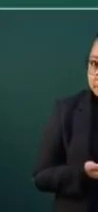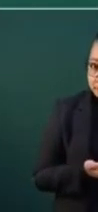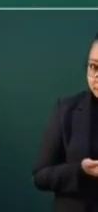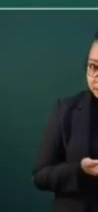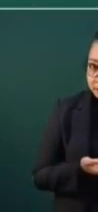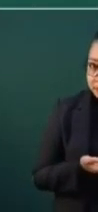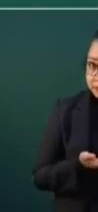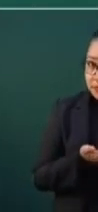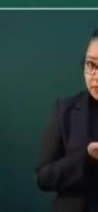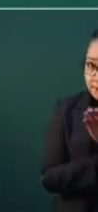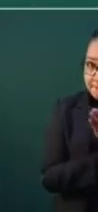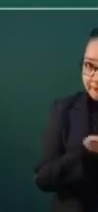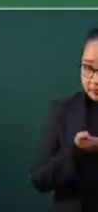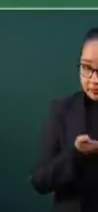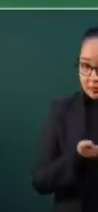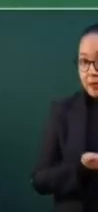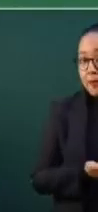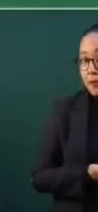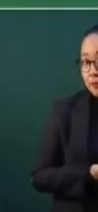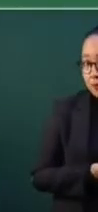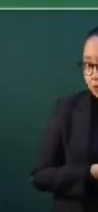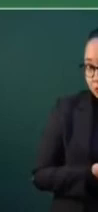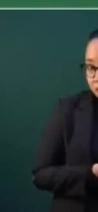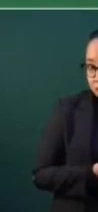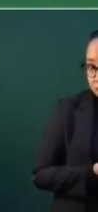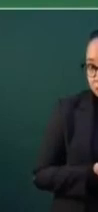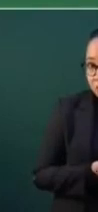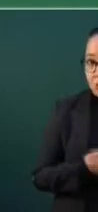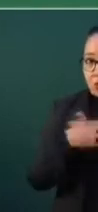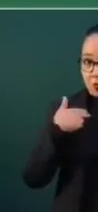lo político de lo humanitario.